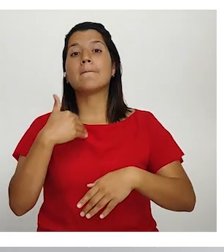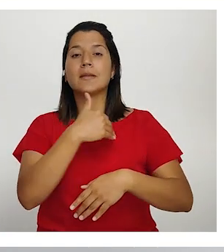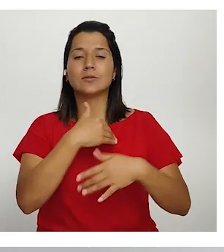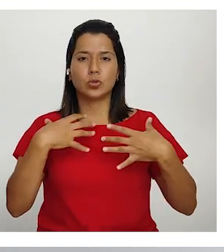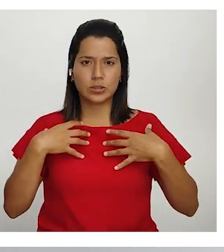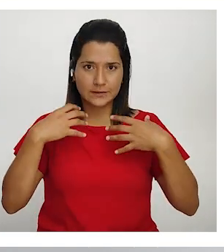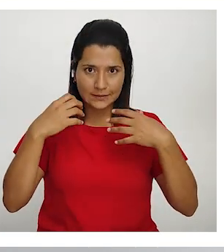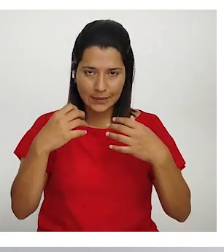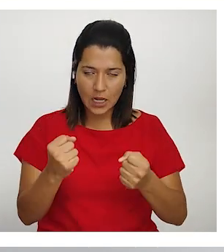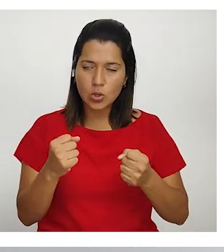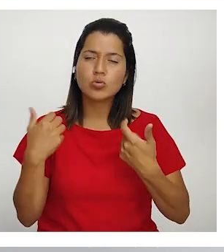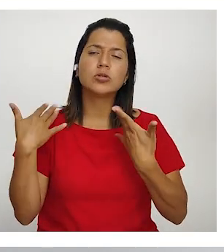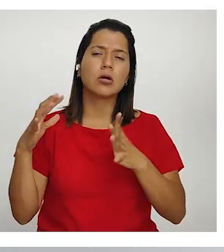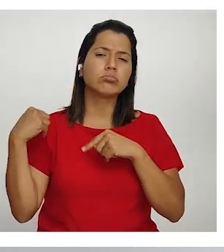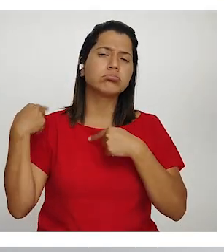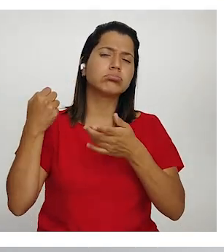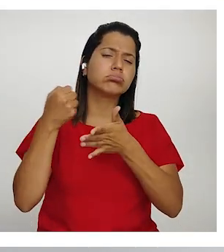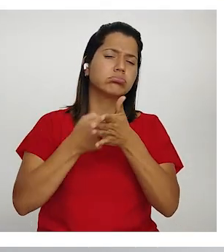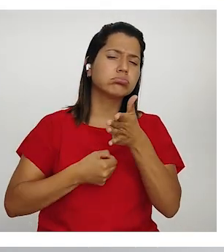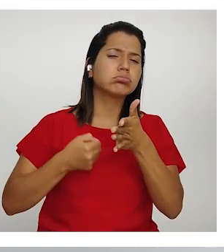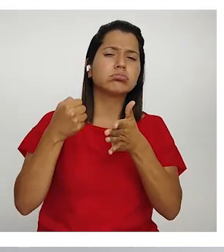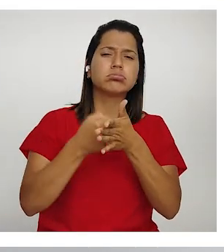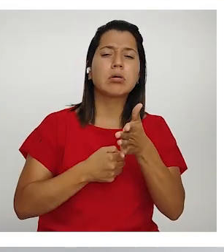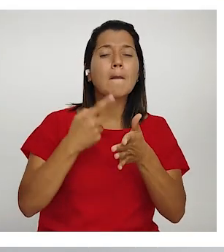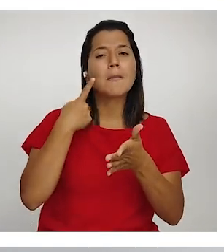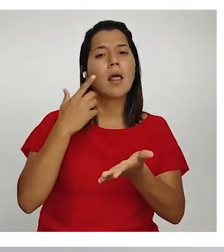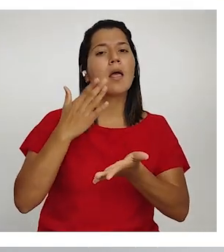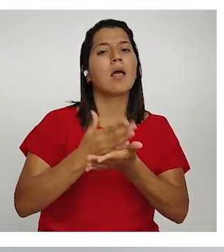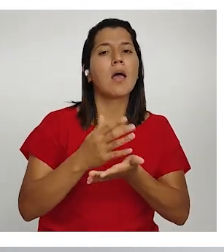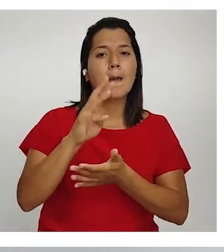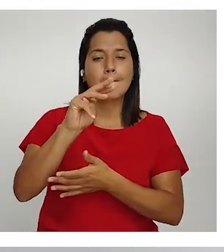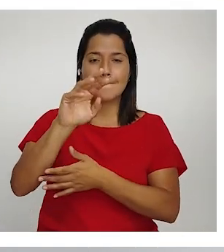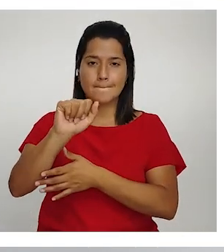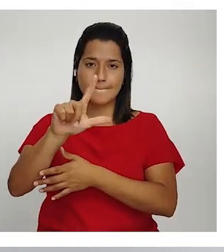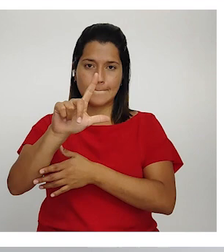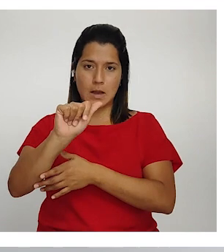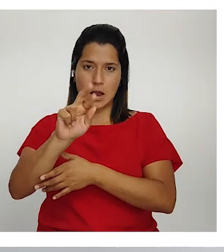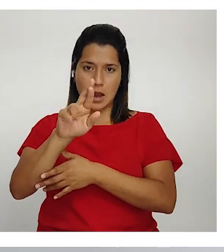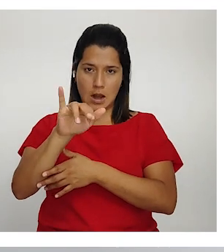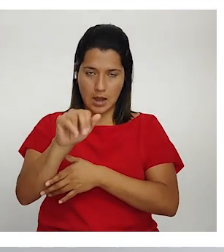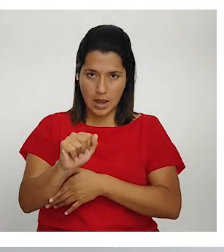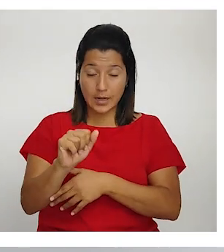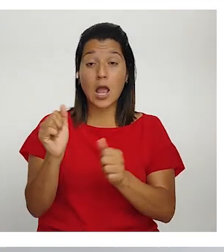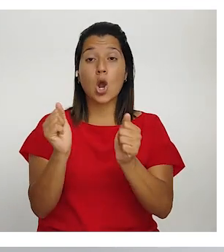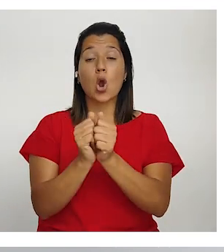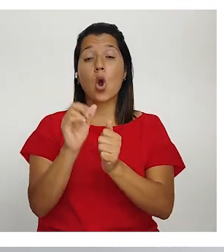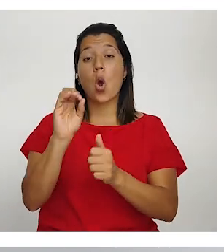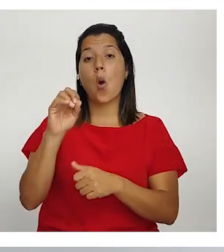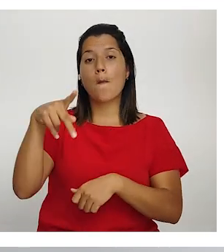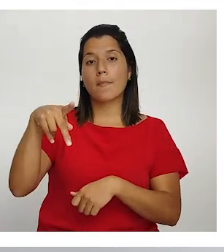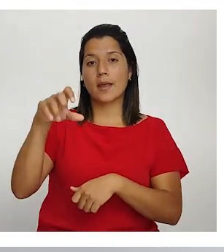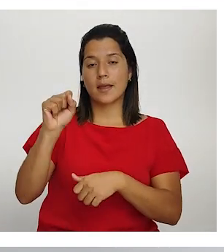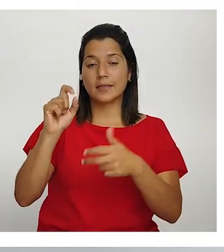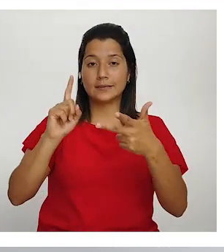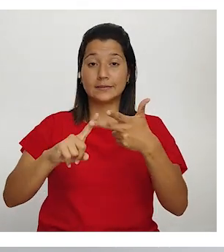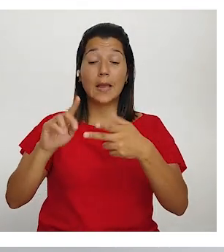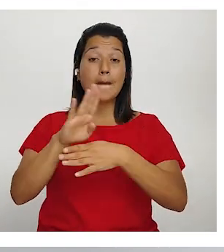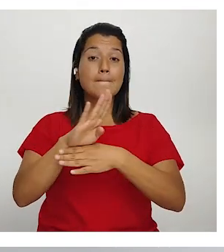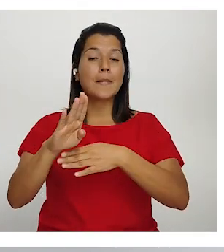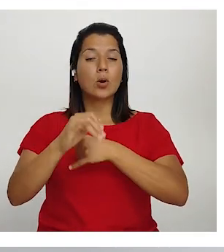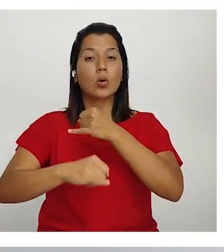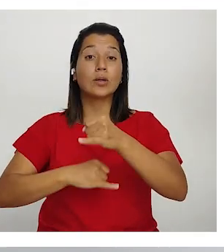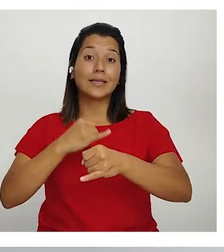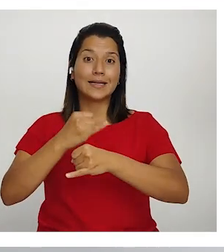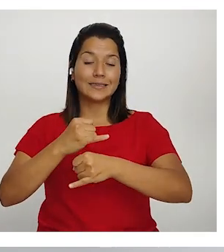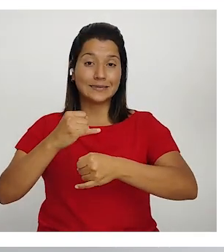una lucha constante contra la malaria en compañía de OPS y el Banco Internacional de Desarrollo